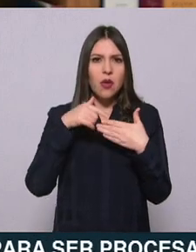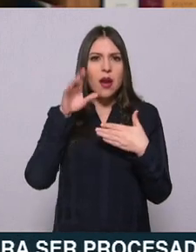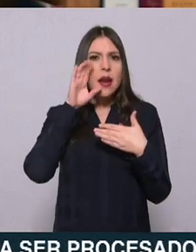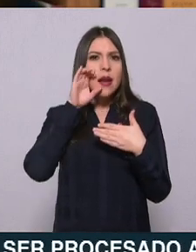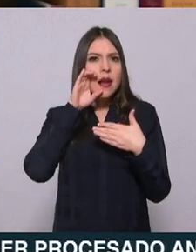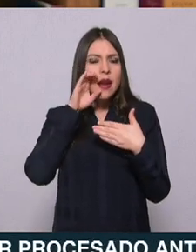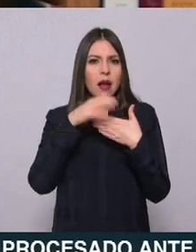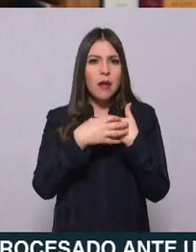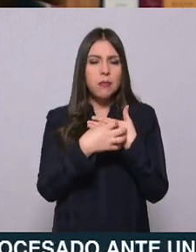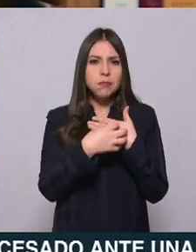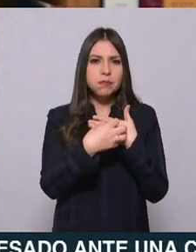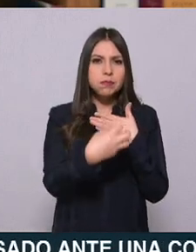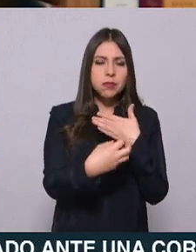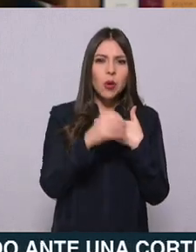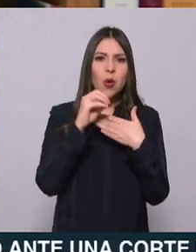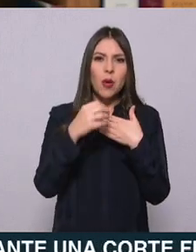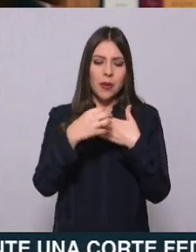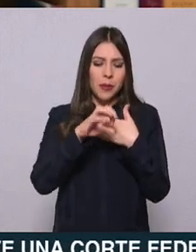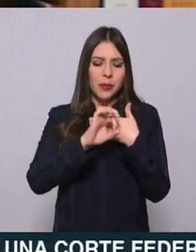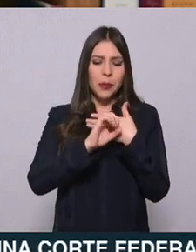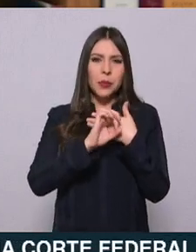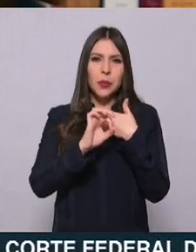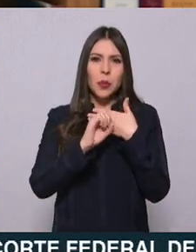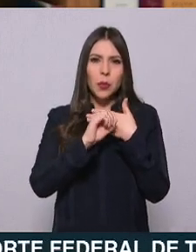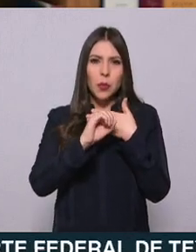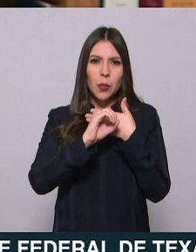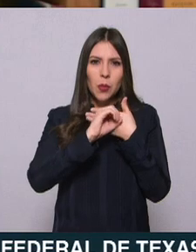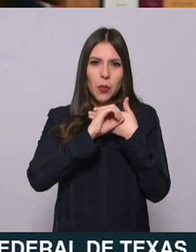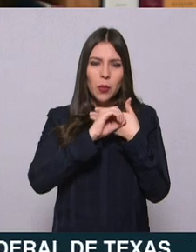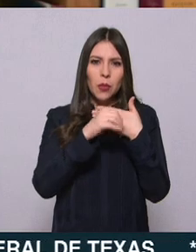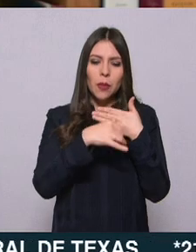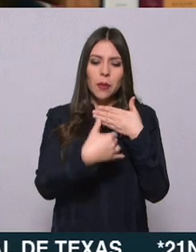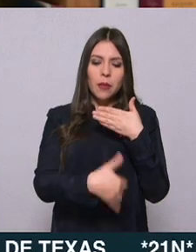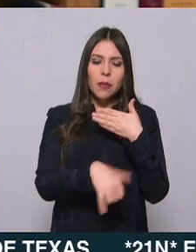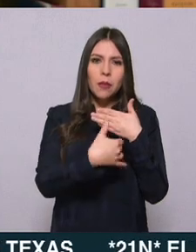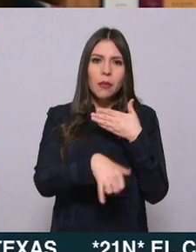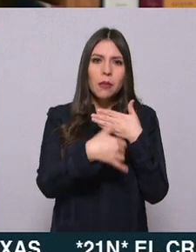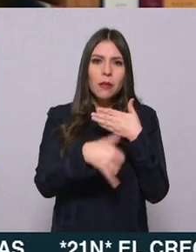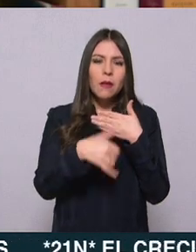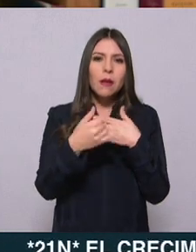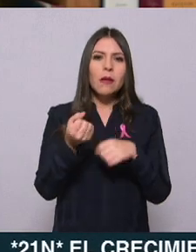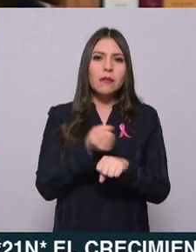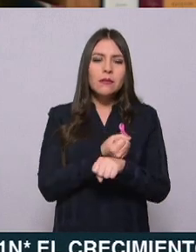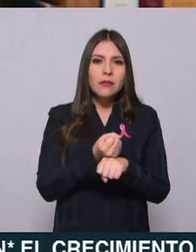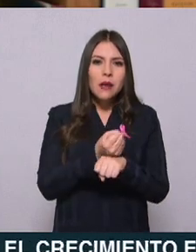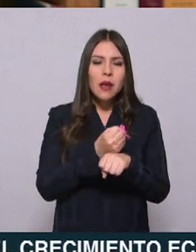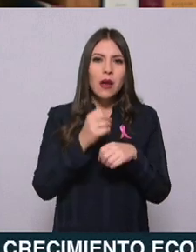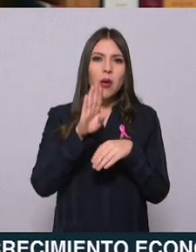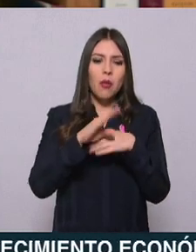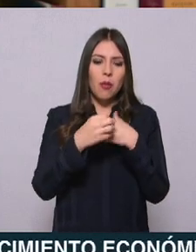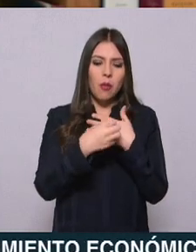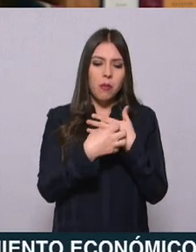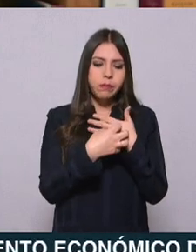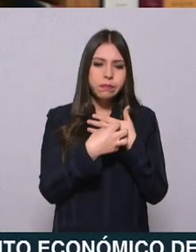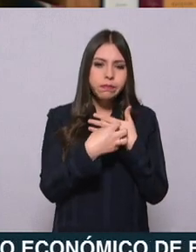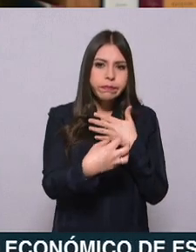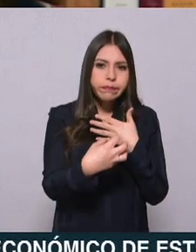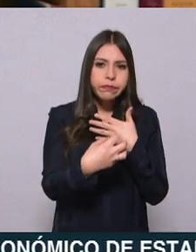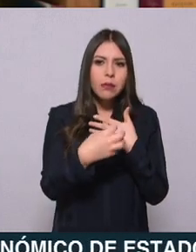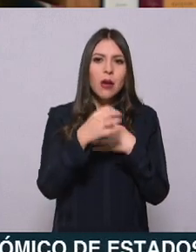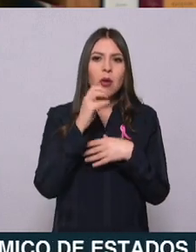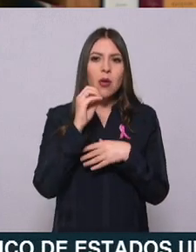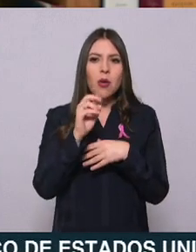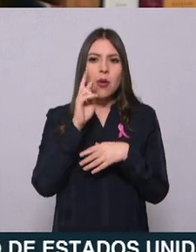de secreción a través del pezón, que se jale el pezón o que el pezón tenga como que